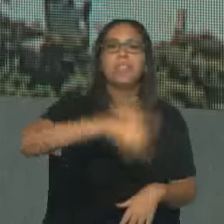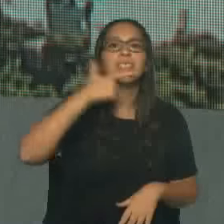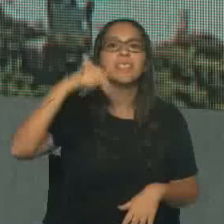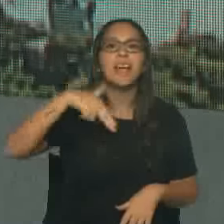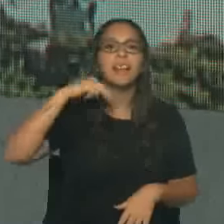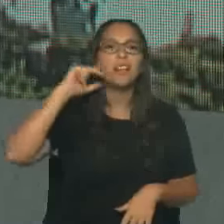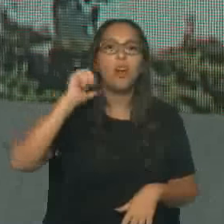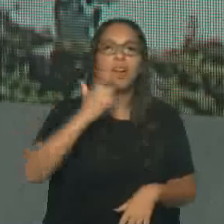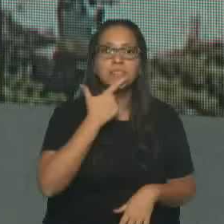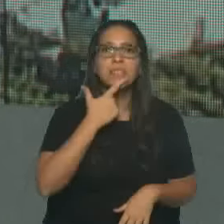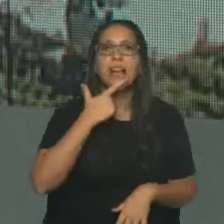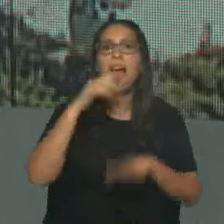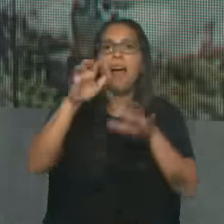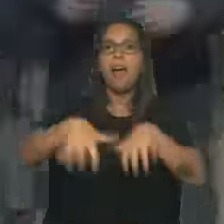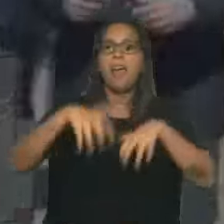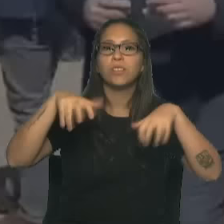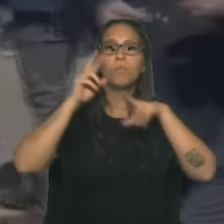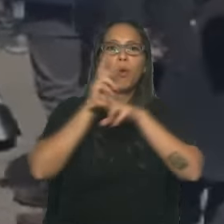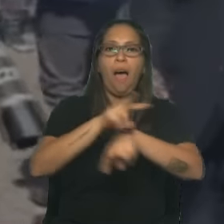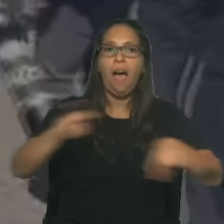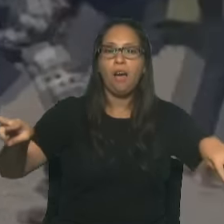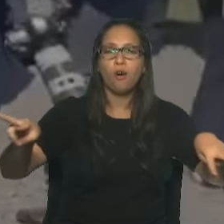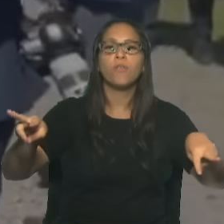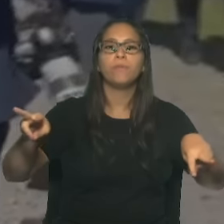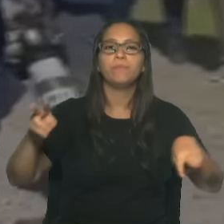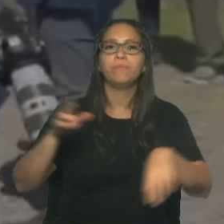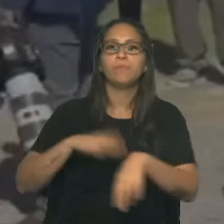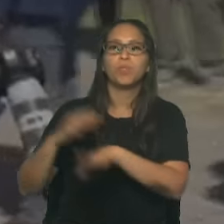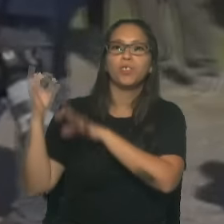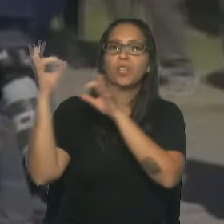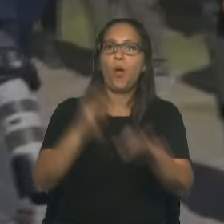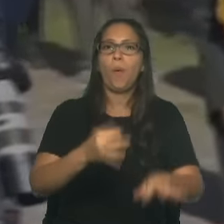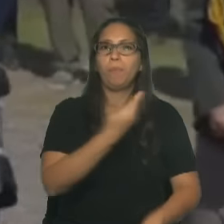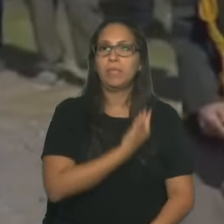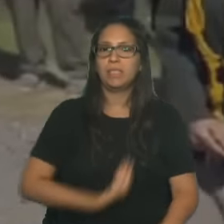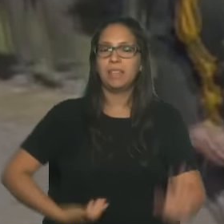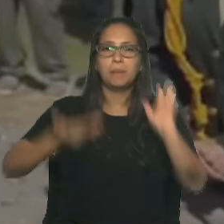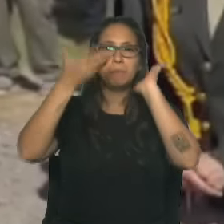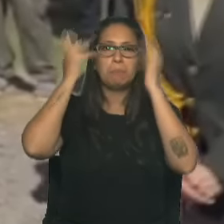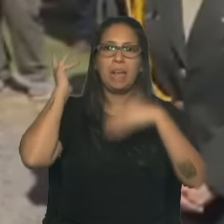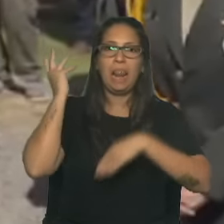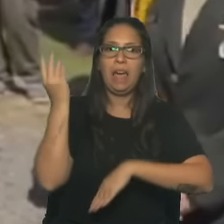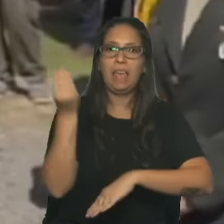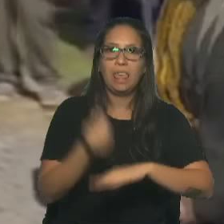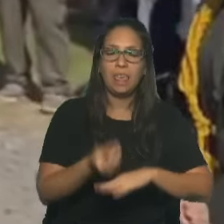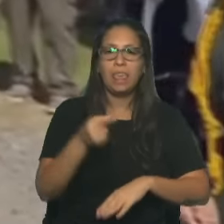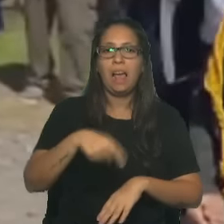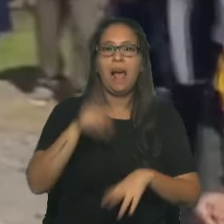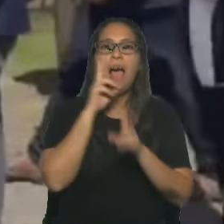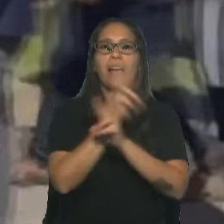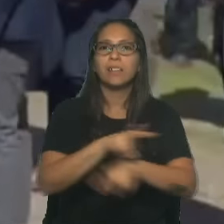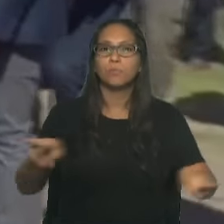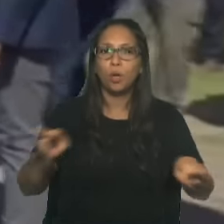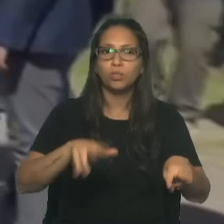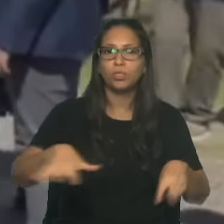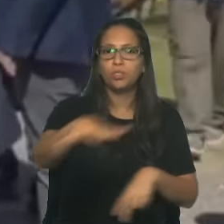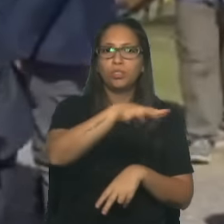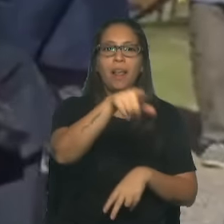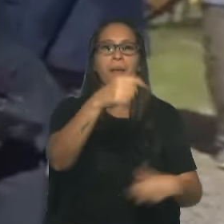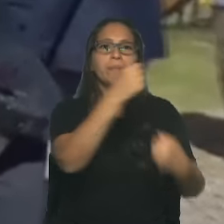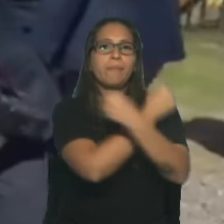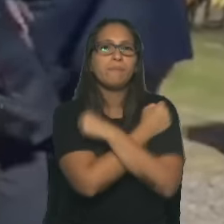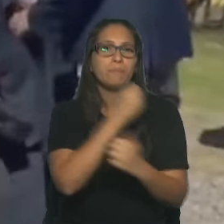Nos vamos a Expo Agro. De esta manera llegaba el presidente Javier Milei a esta exposición. Allí el abrazo con